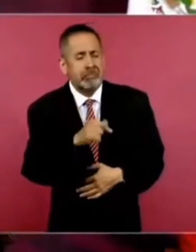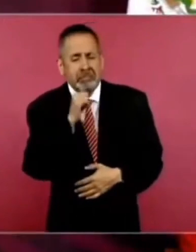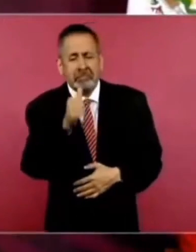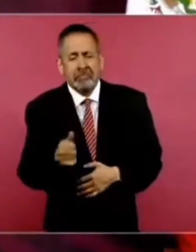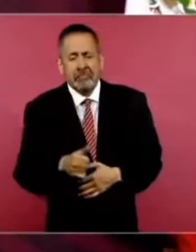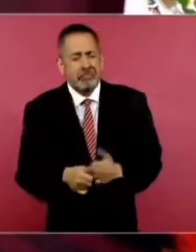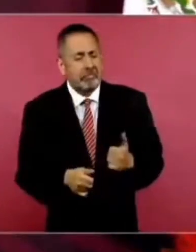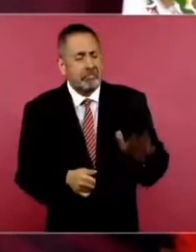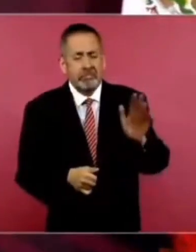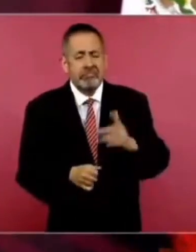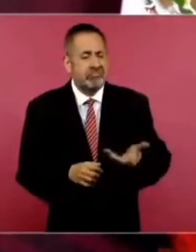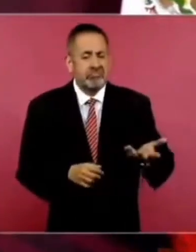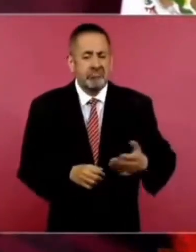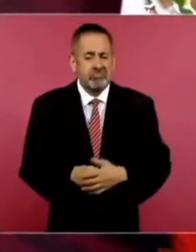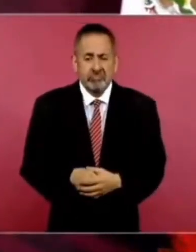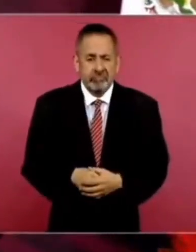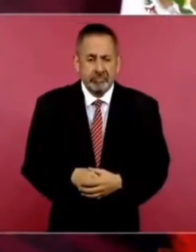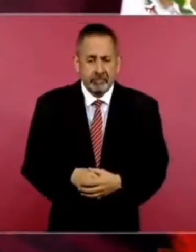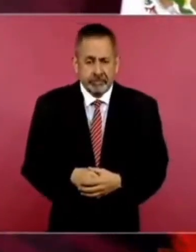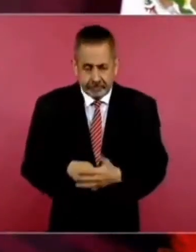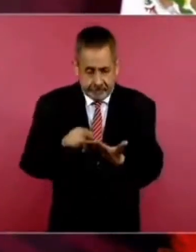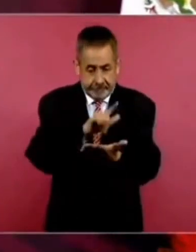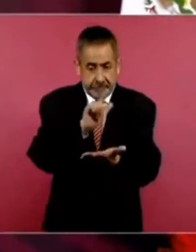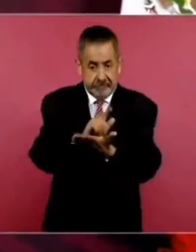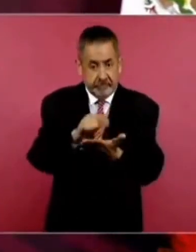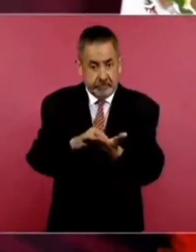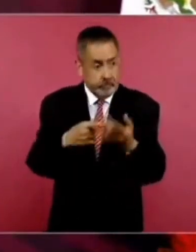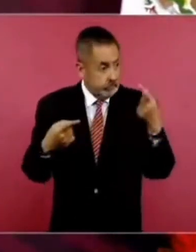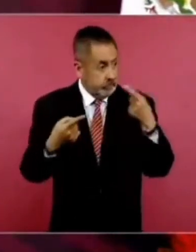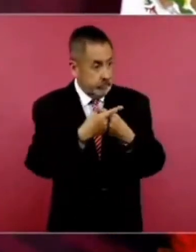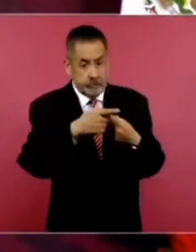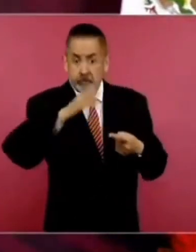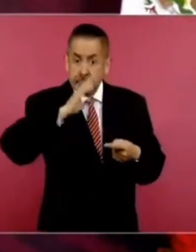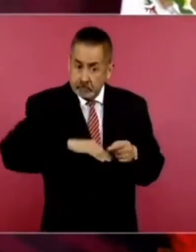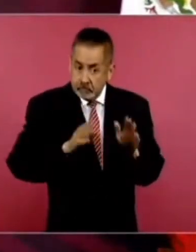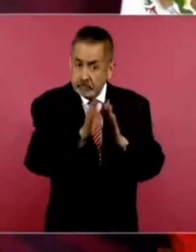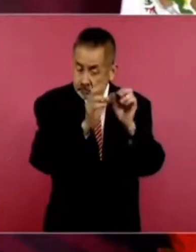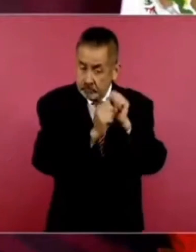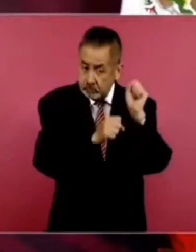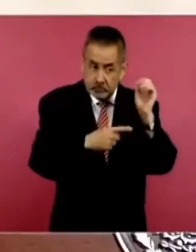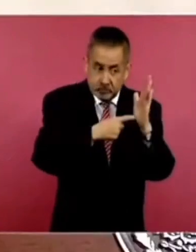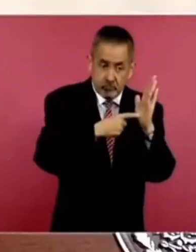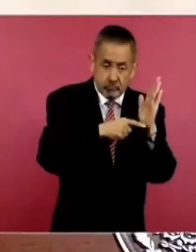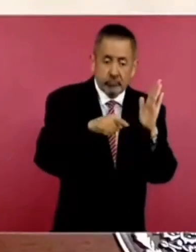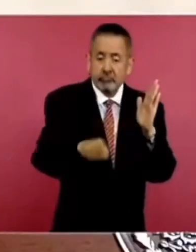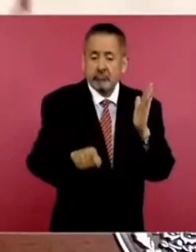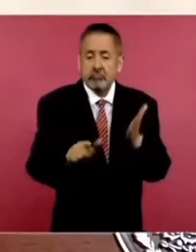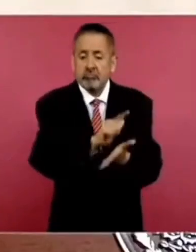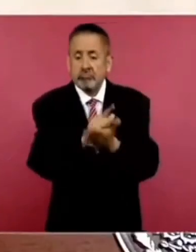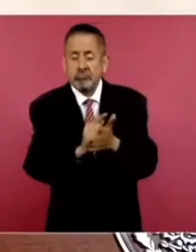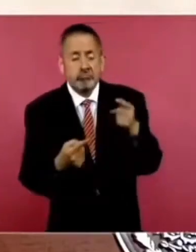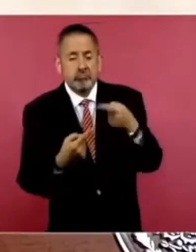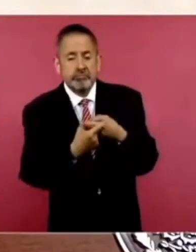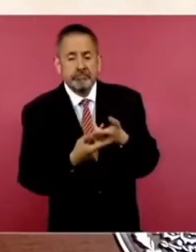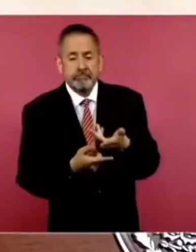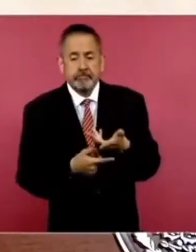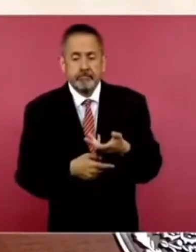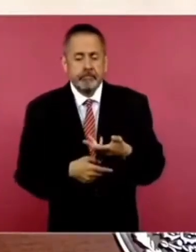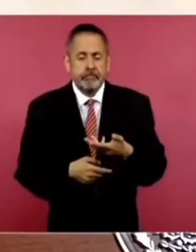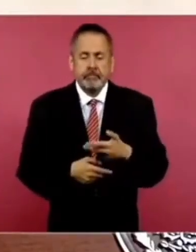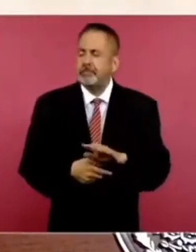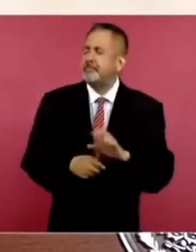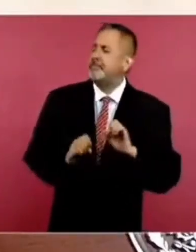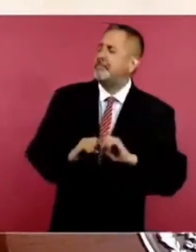que violaba abiertamente lo que establecía la Constitución? Porque no puede ser que una